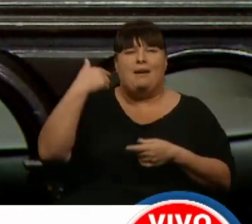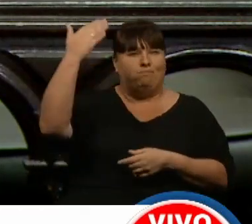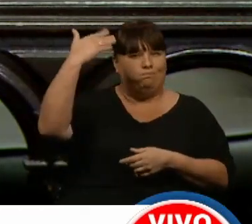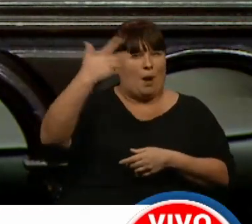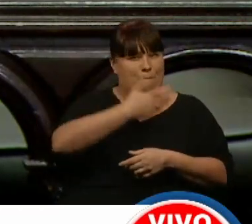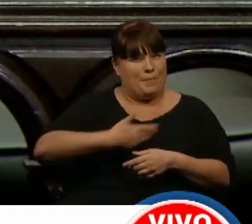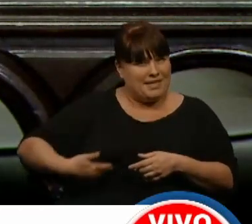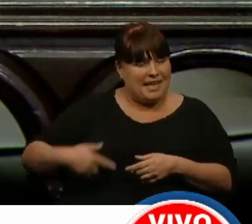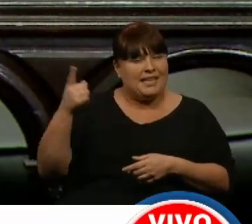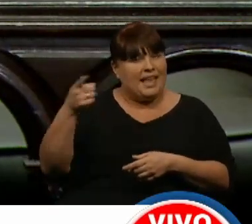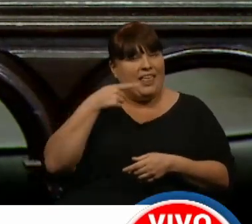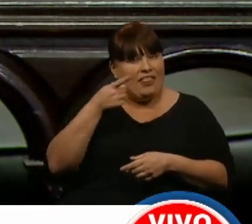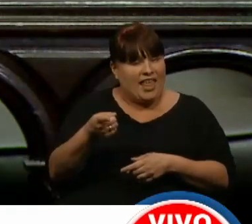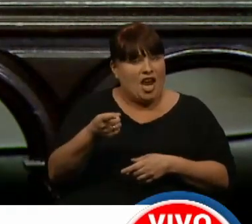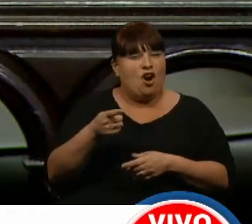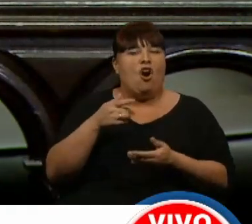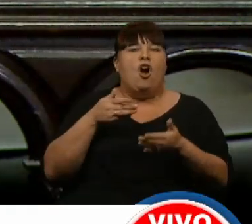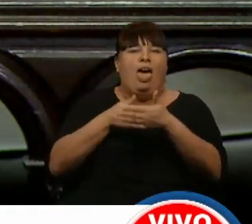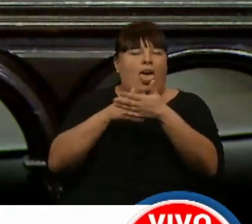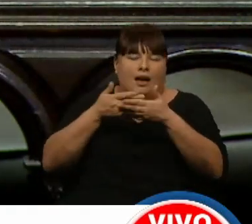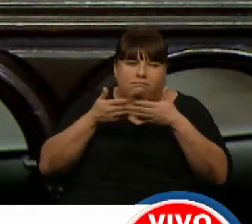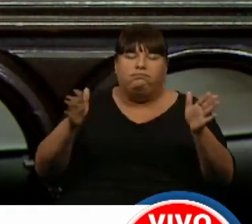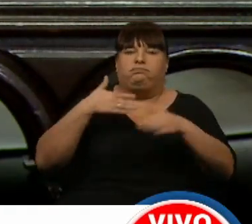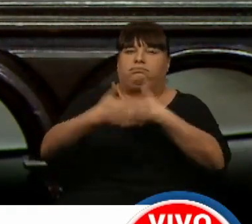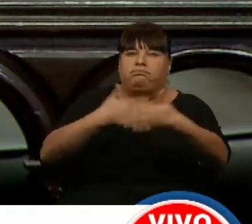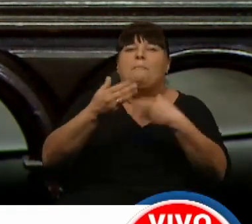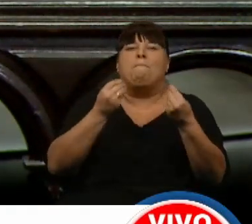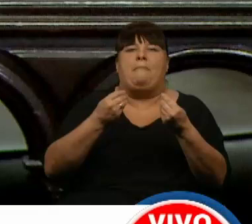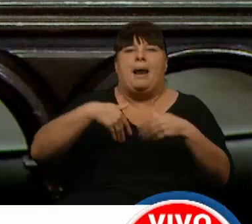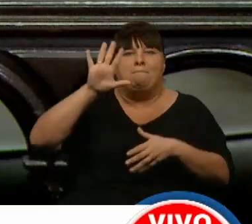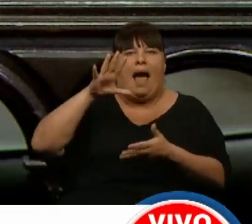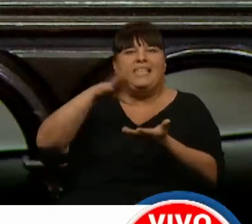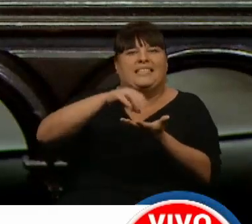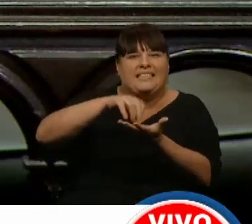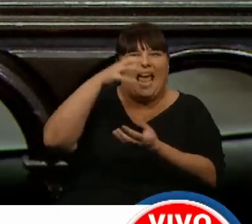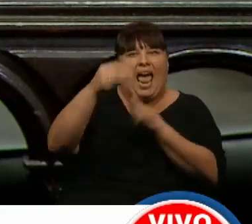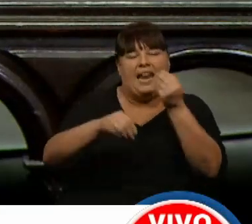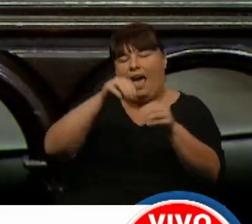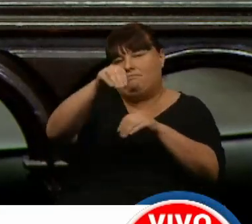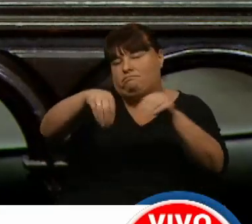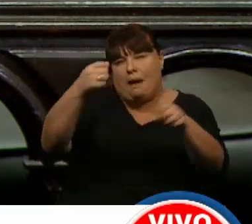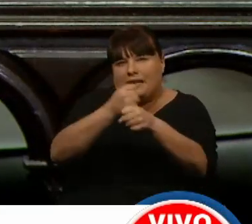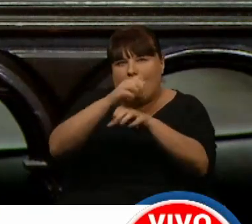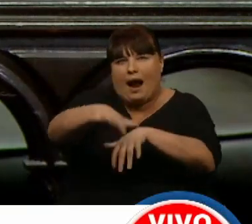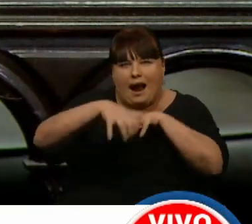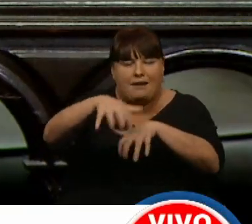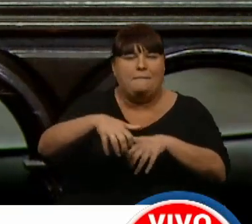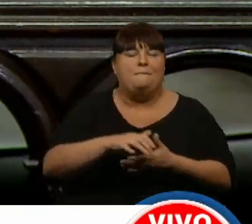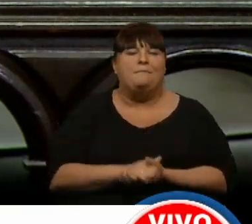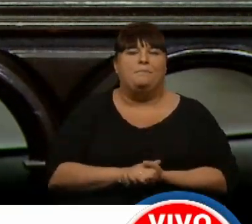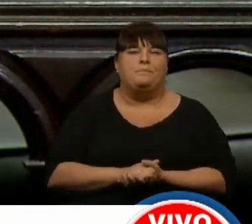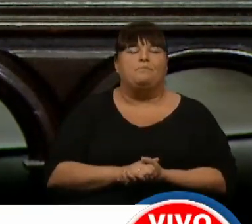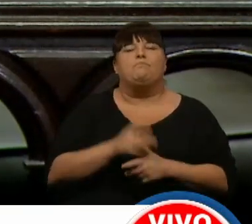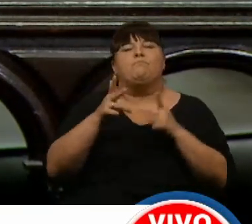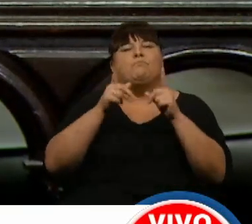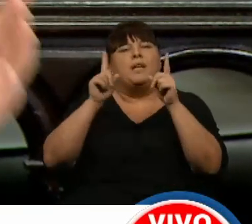discurso del presidente, él dijo remover los obstáculos para extender la explotación de las tierras para la agricultura.